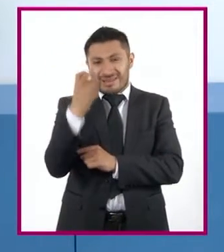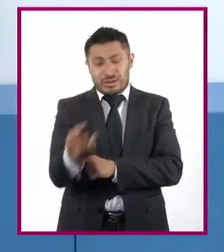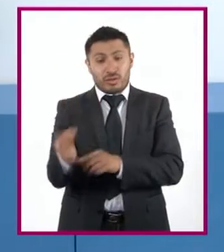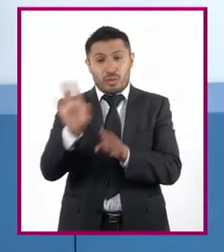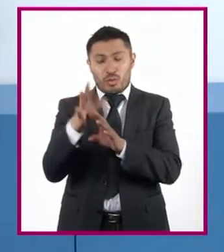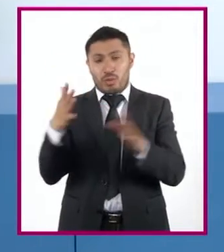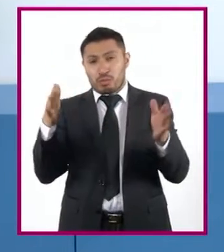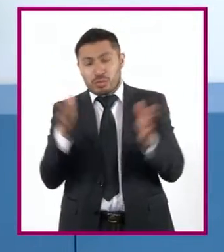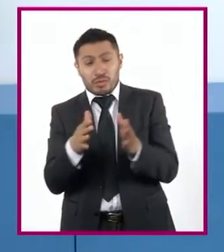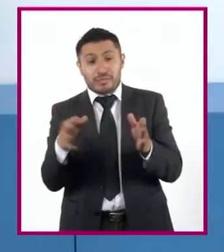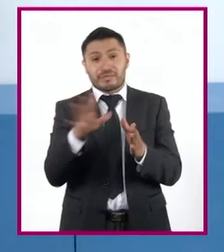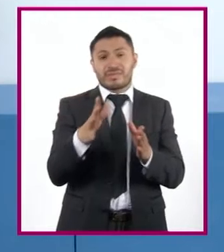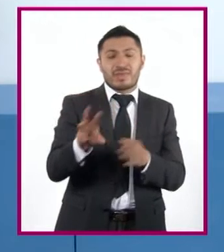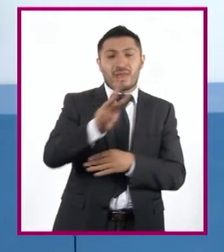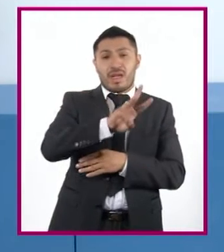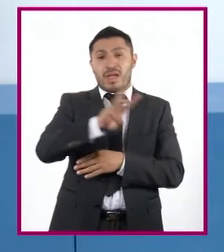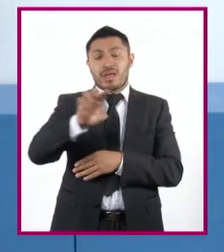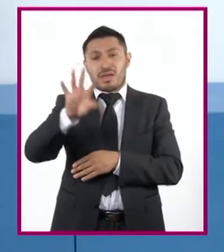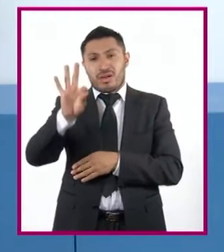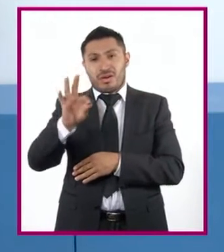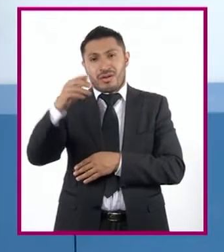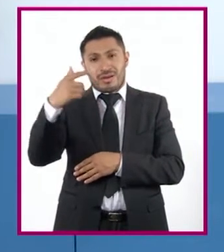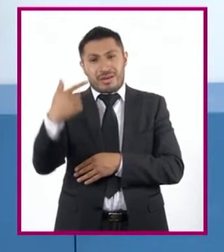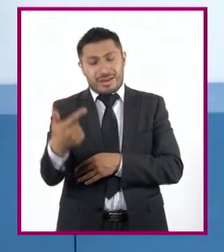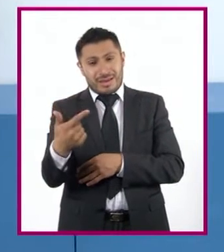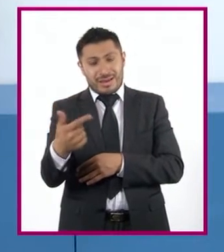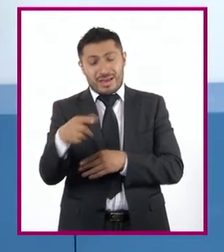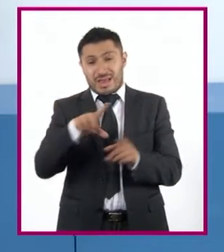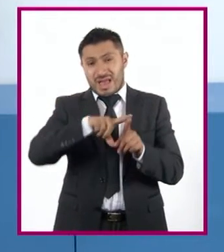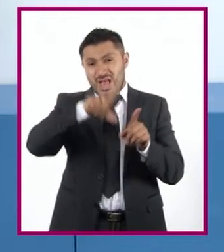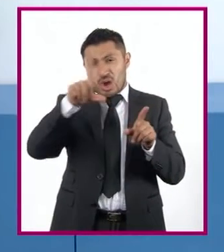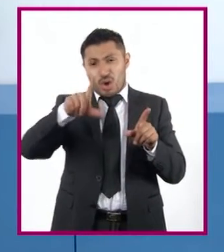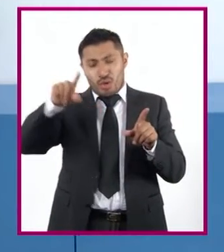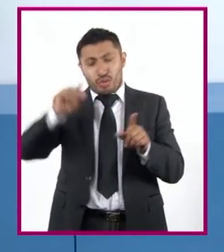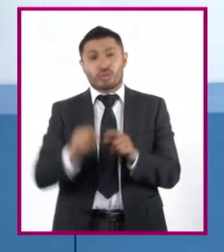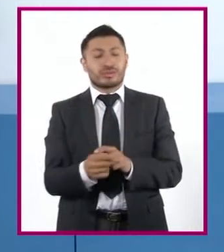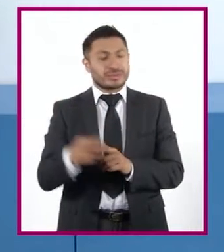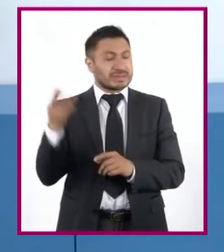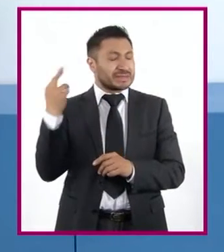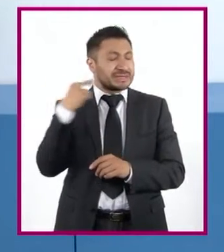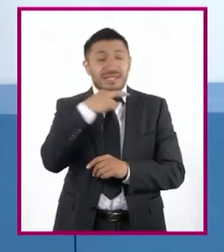medio, 347 hojas se deducen fácilmente.